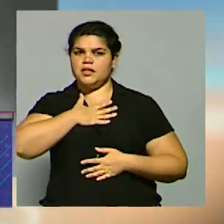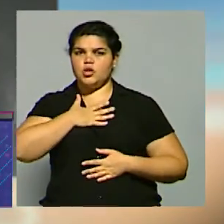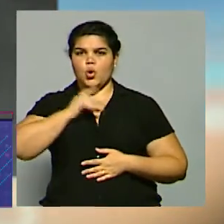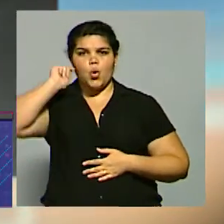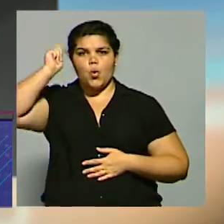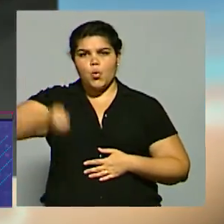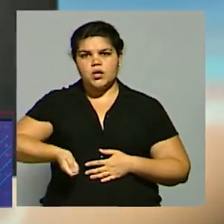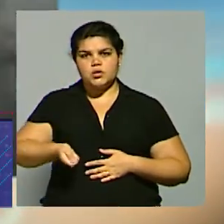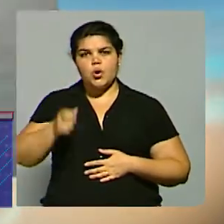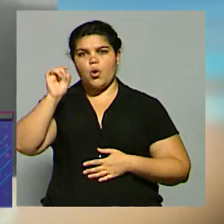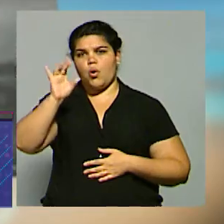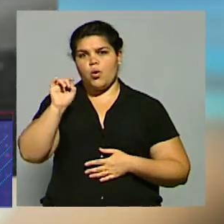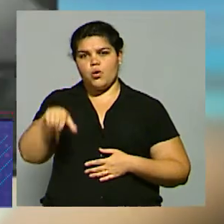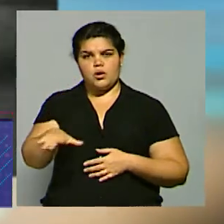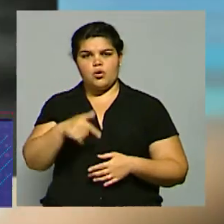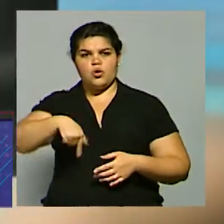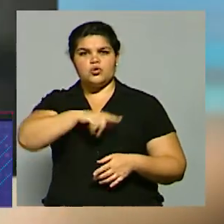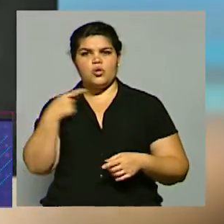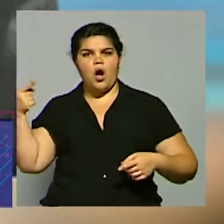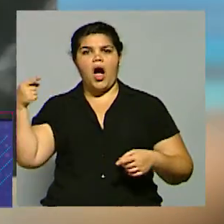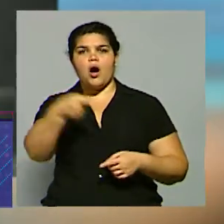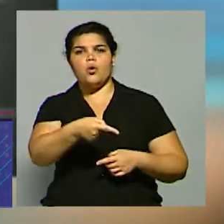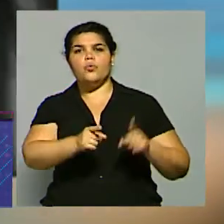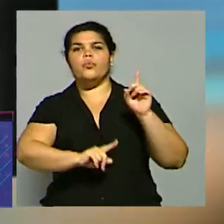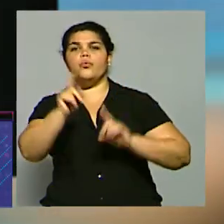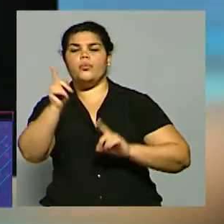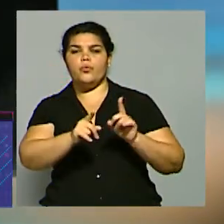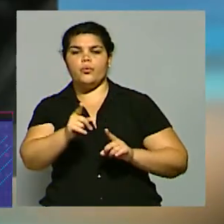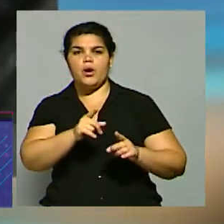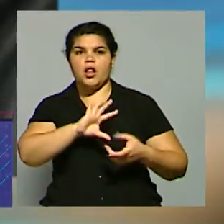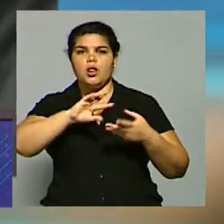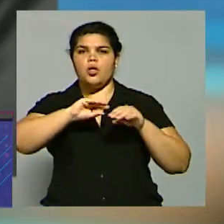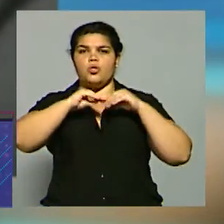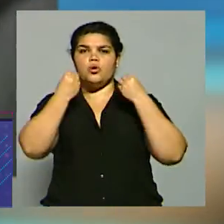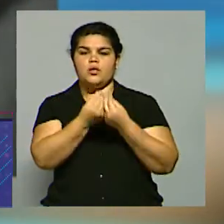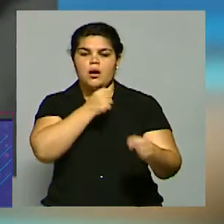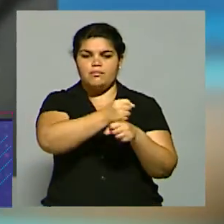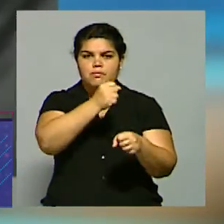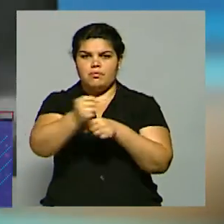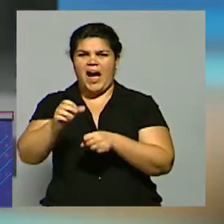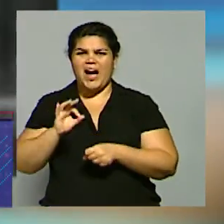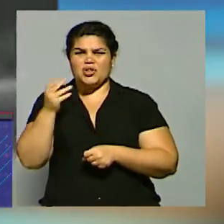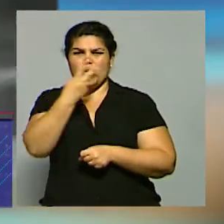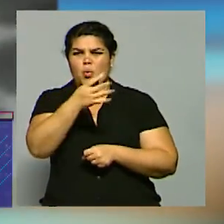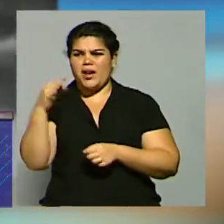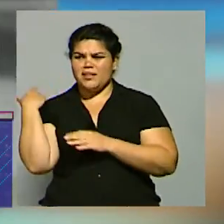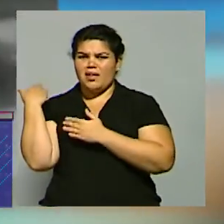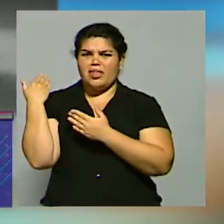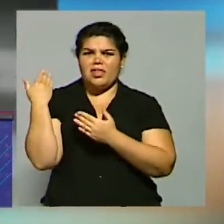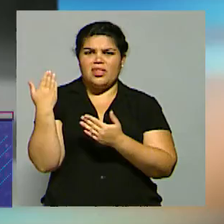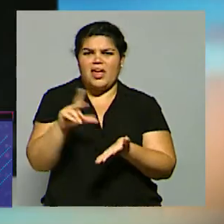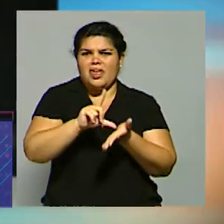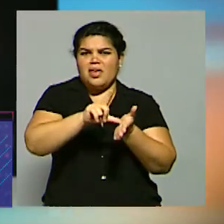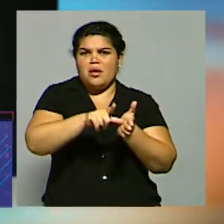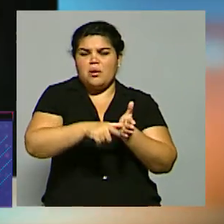nivel simbólico. Nosotros estamos juzgando un genocidio con 40 años de retraso, con 40 años de impunidad